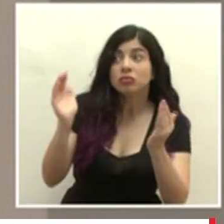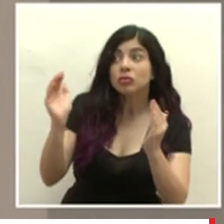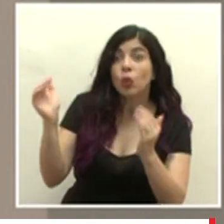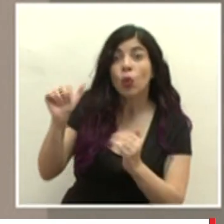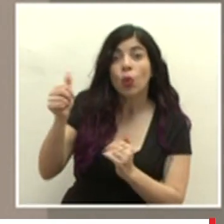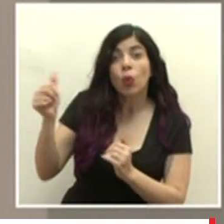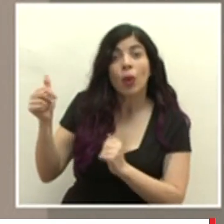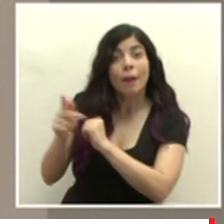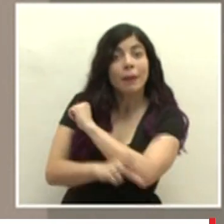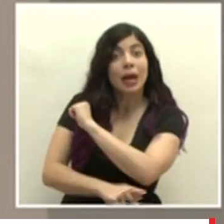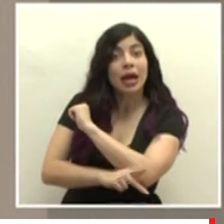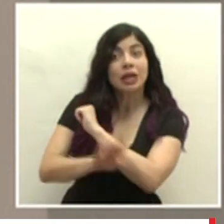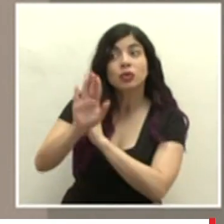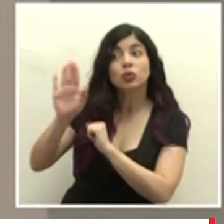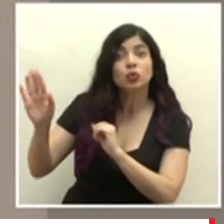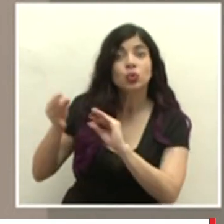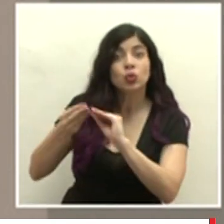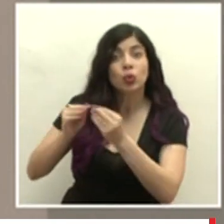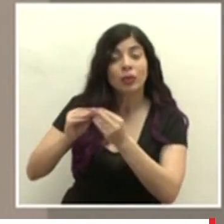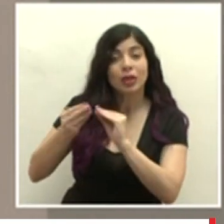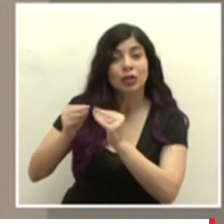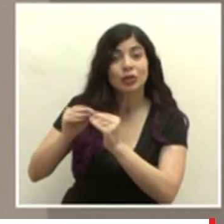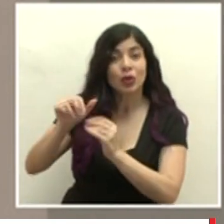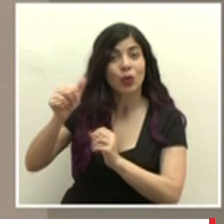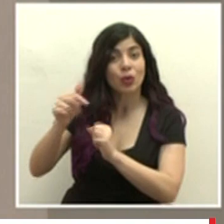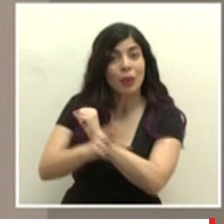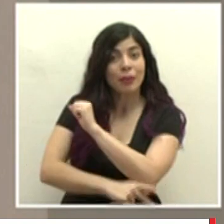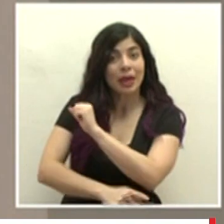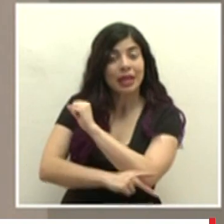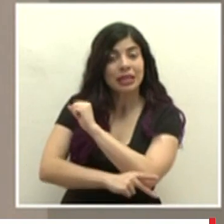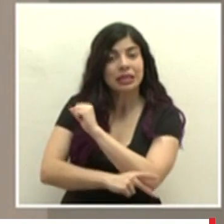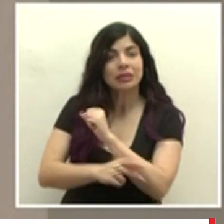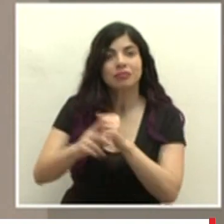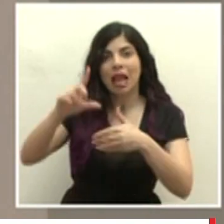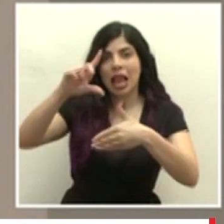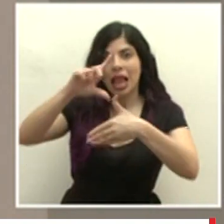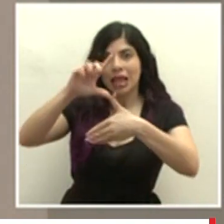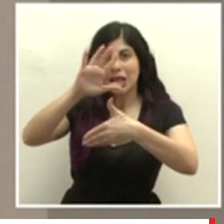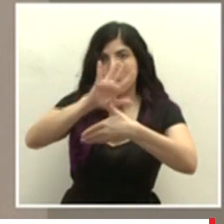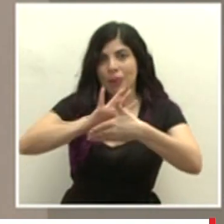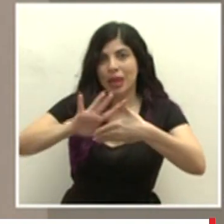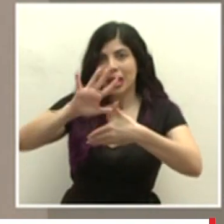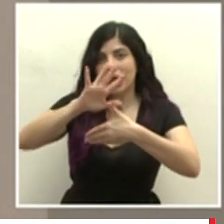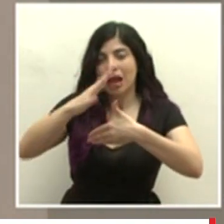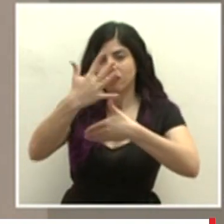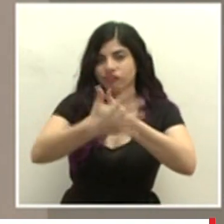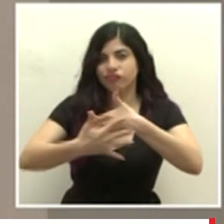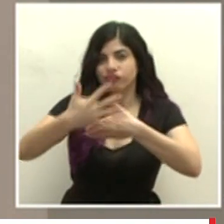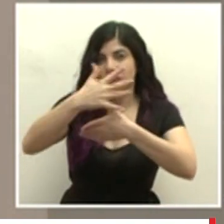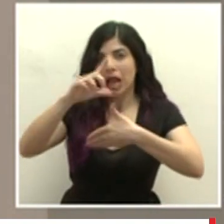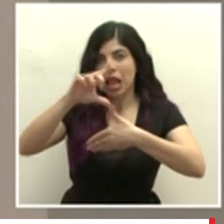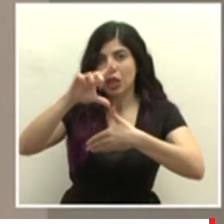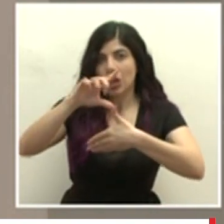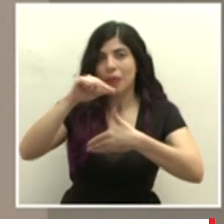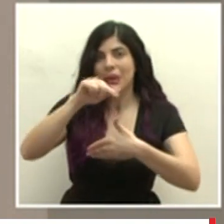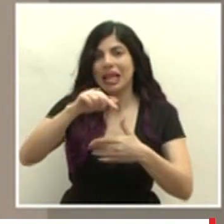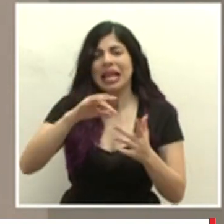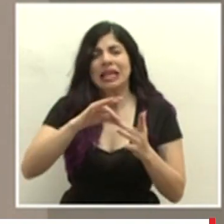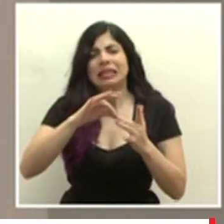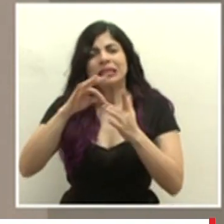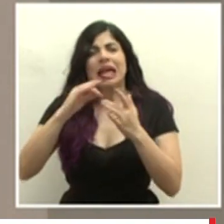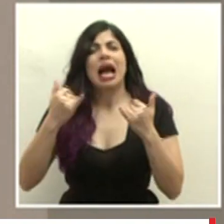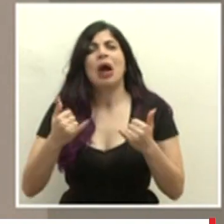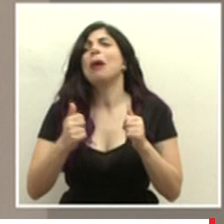de países que están justamente, o que estamos como Latinoamérica en medio del epicentro, de la zona